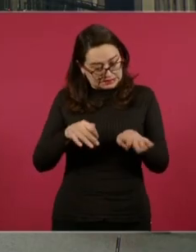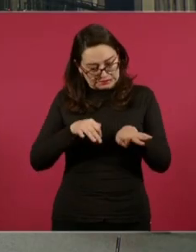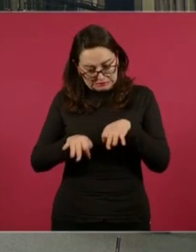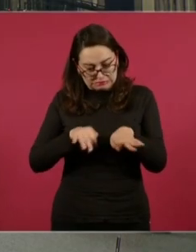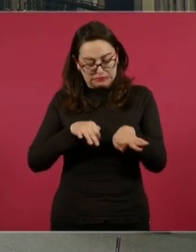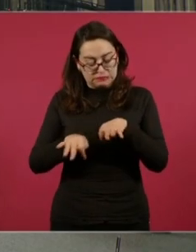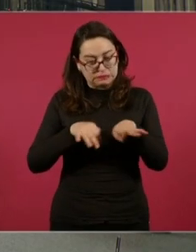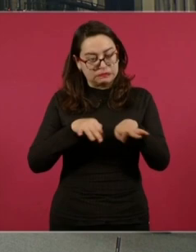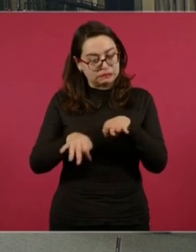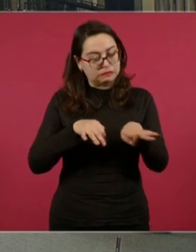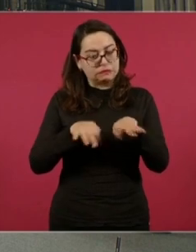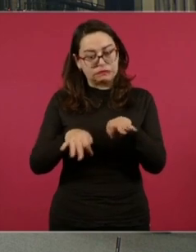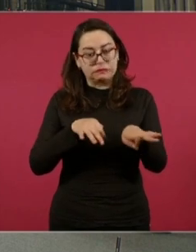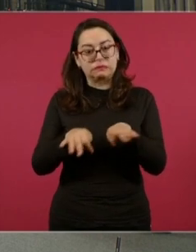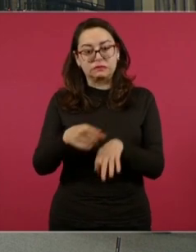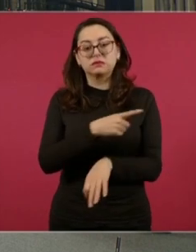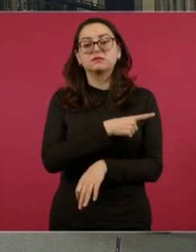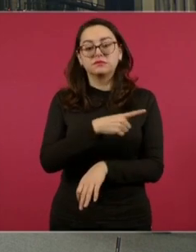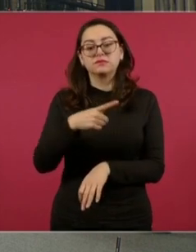seguirle metiendo